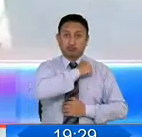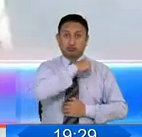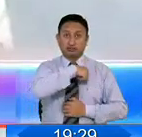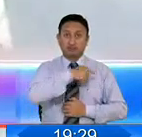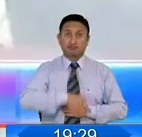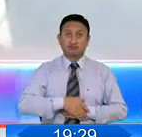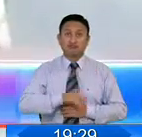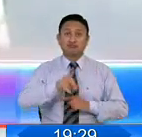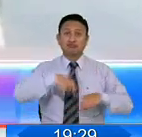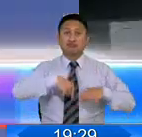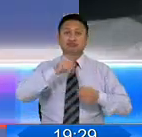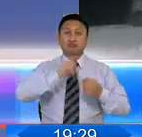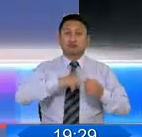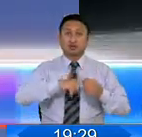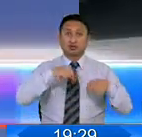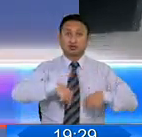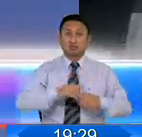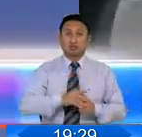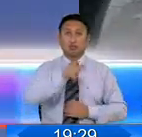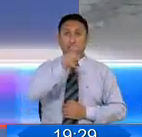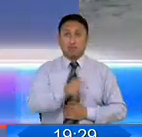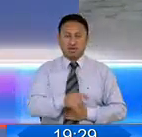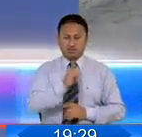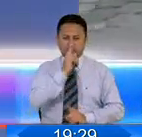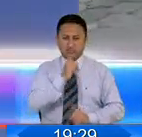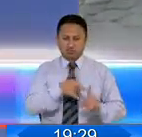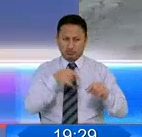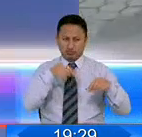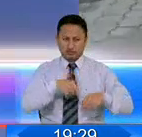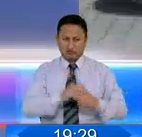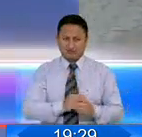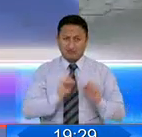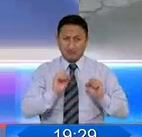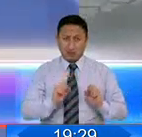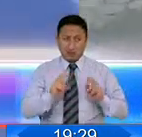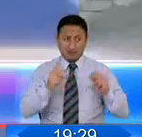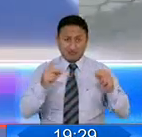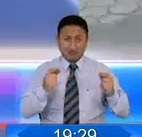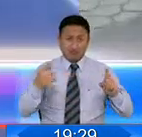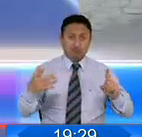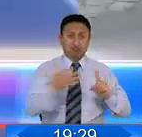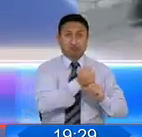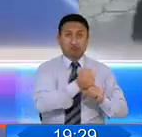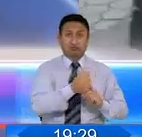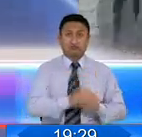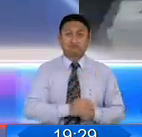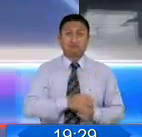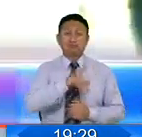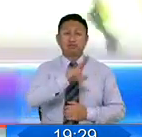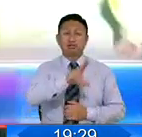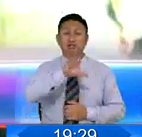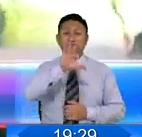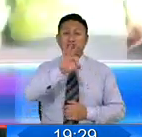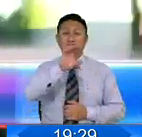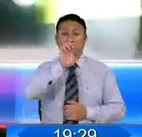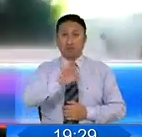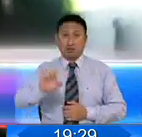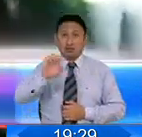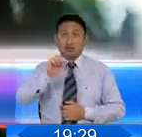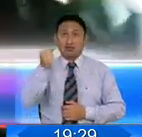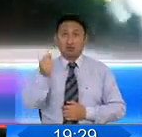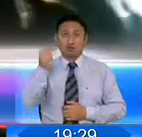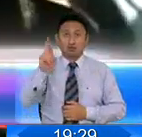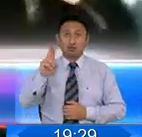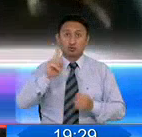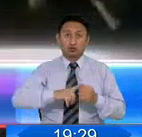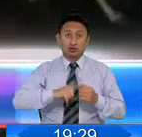calles del DMQ, perfilando víctimas vulnerables y a la mínima oportunidad actúan. 29 de enero del año en curso, en el sur de la capital,